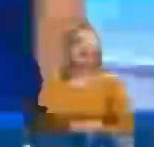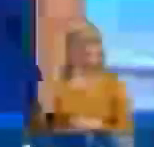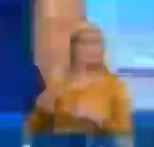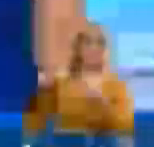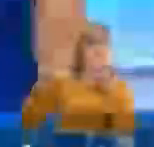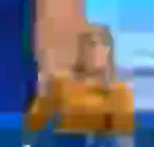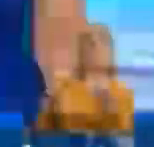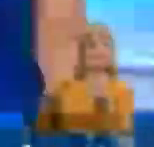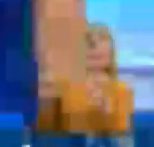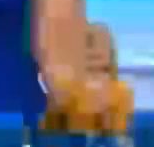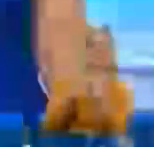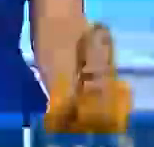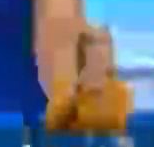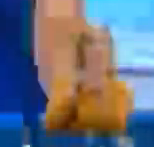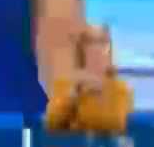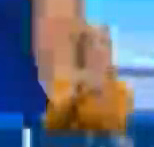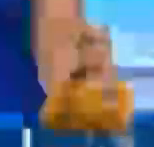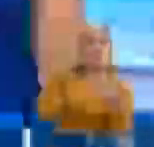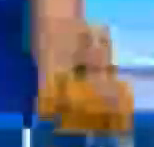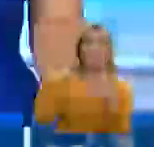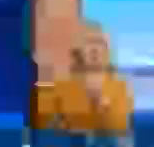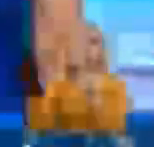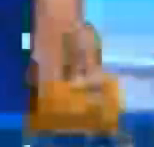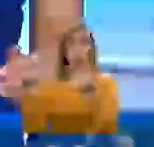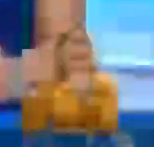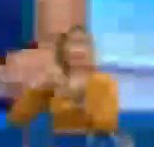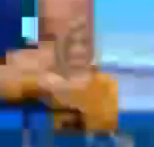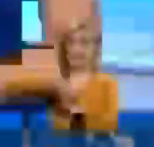vínculo entre la clase política y los jóvenes está debilitado.